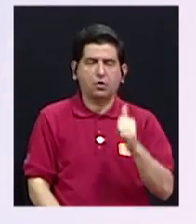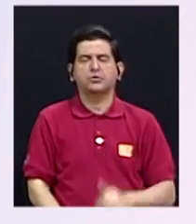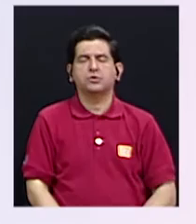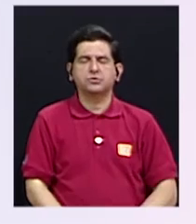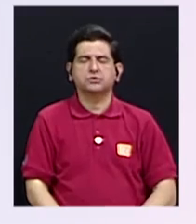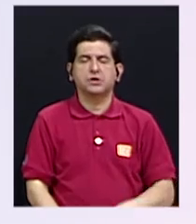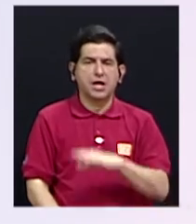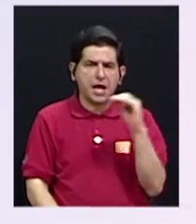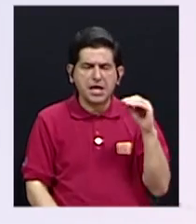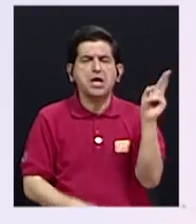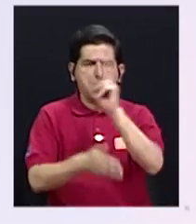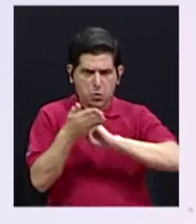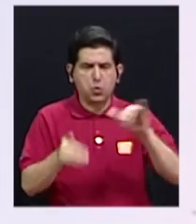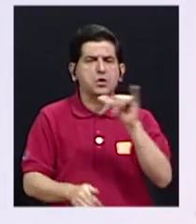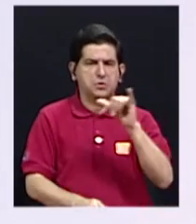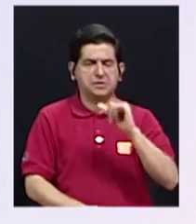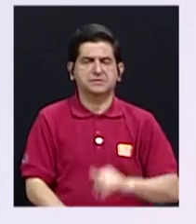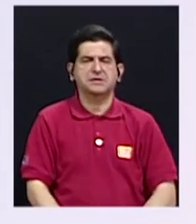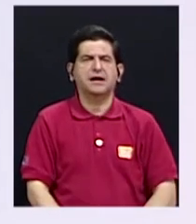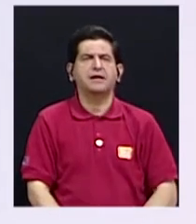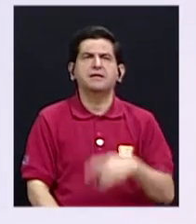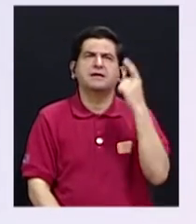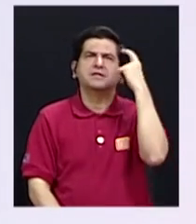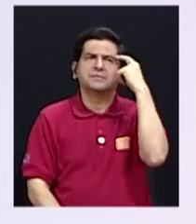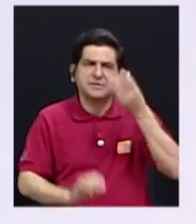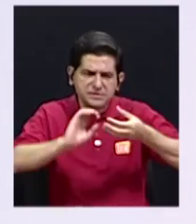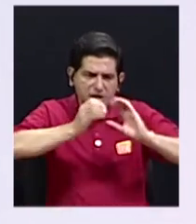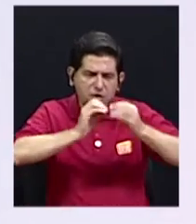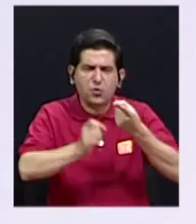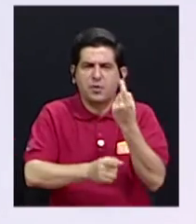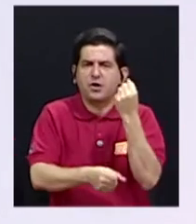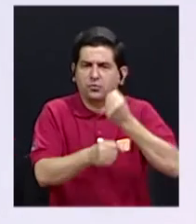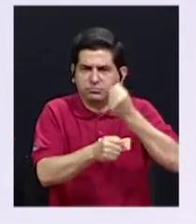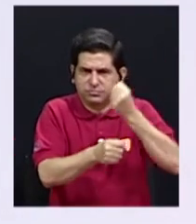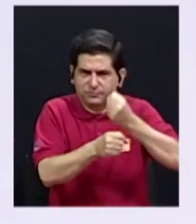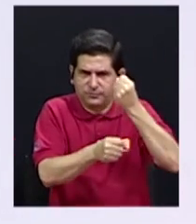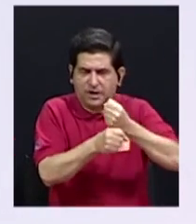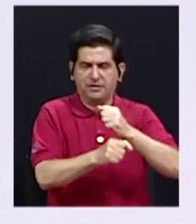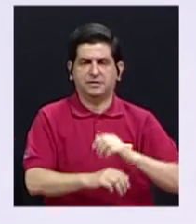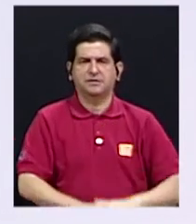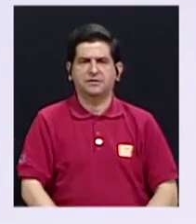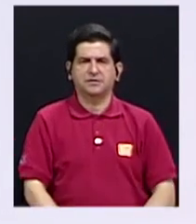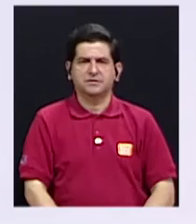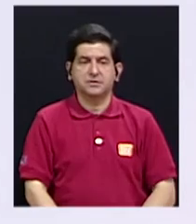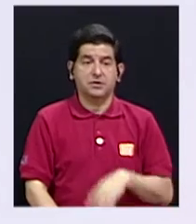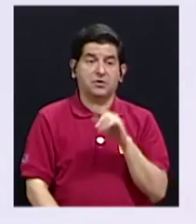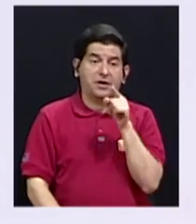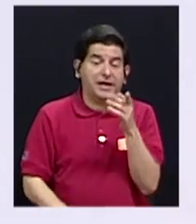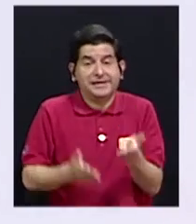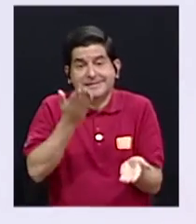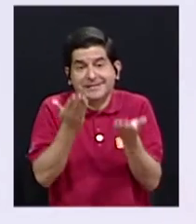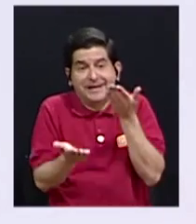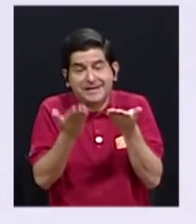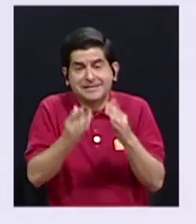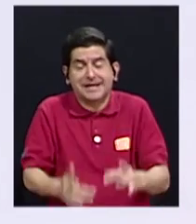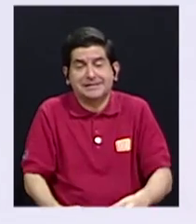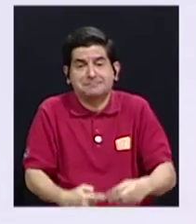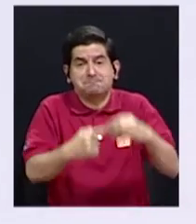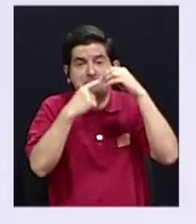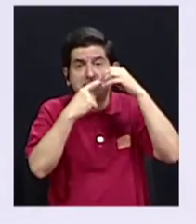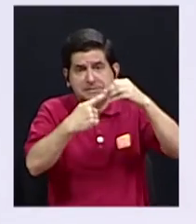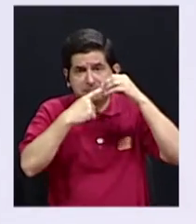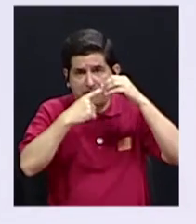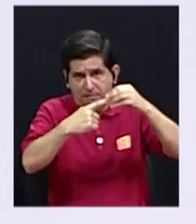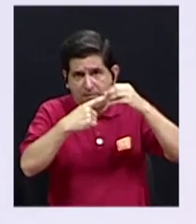universidades y bueno calculamos el indicador de desempleo que es digamos como el que el principal